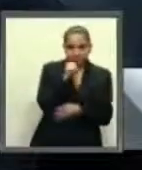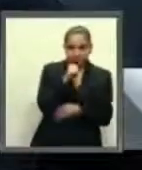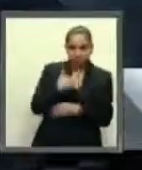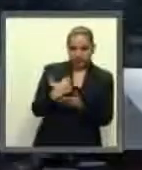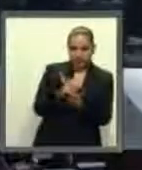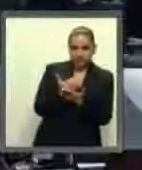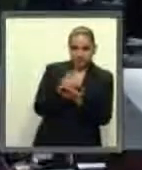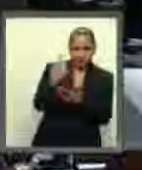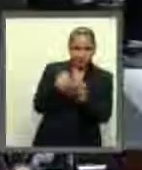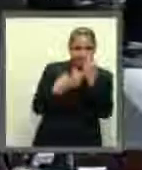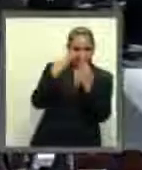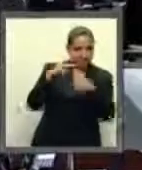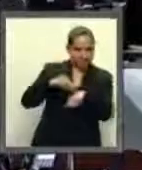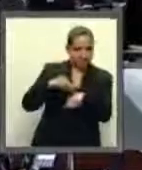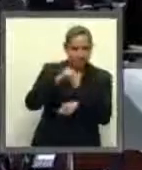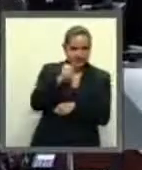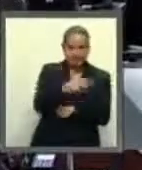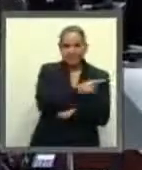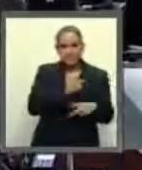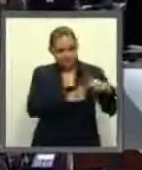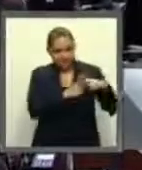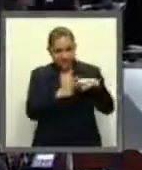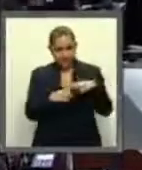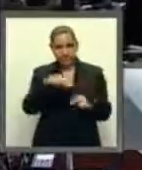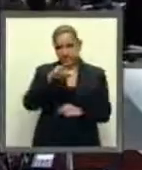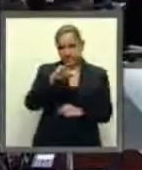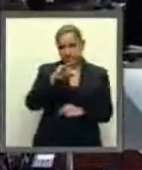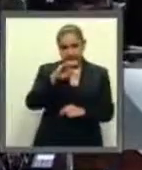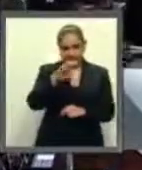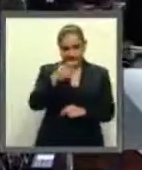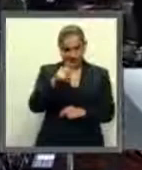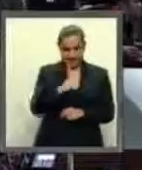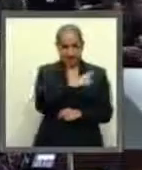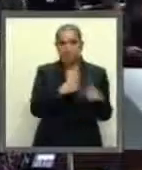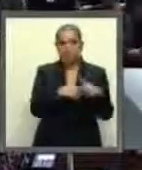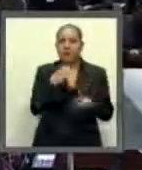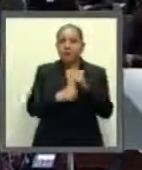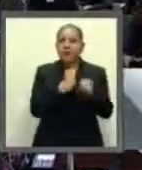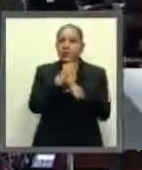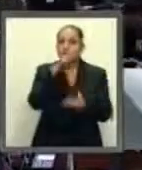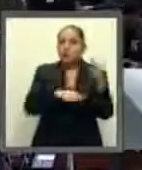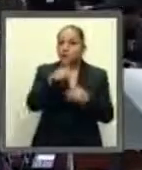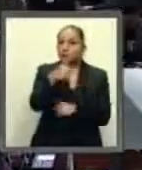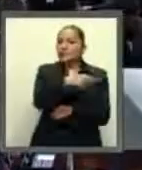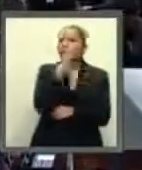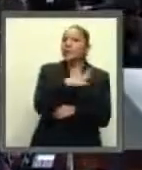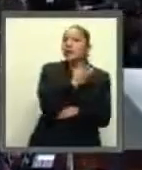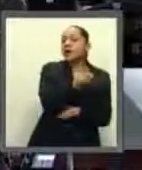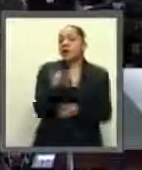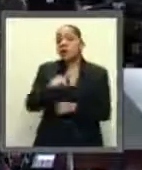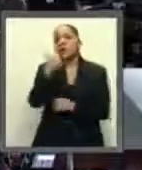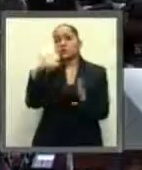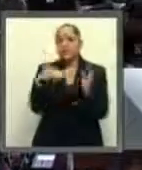con los datos del Instituto Nacional de Estadísticas y Geográfica del INEGI, en el 2012 se registran 12 mil